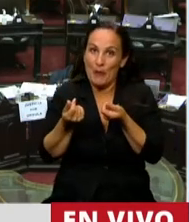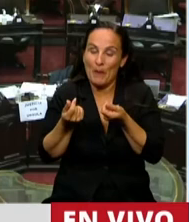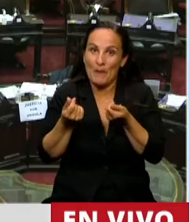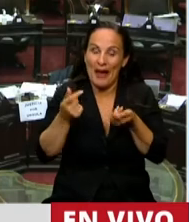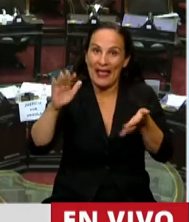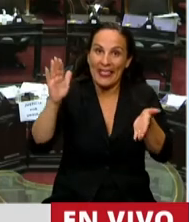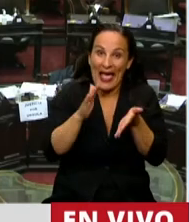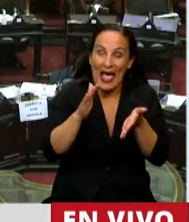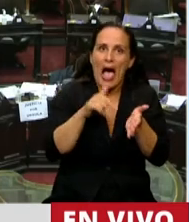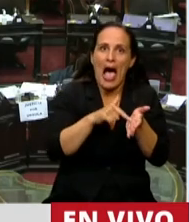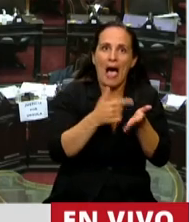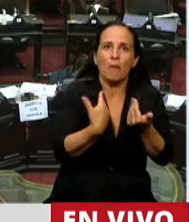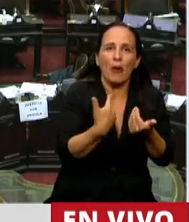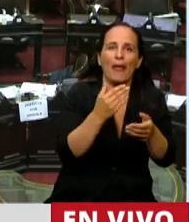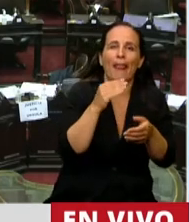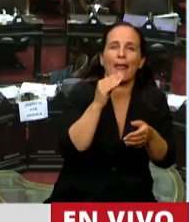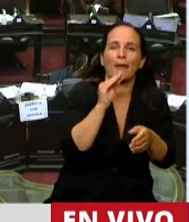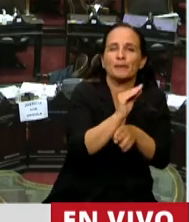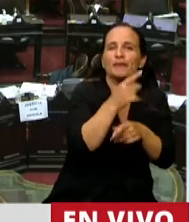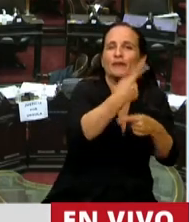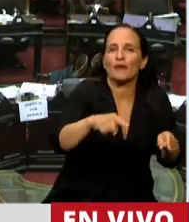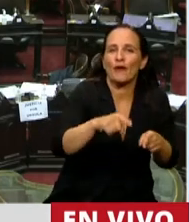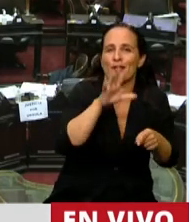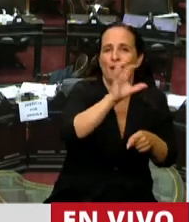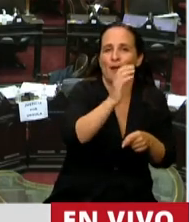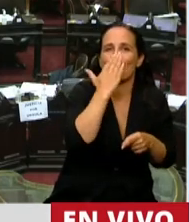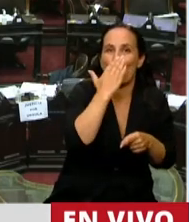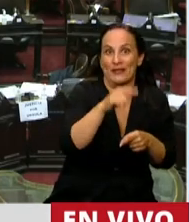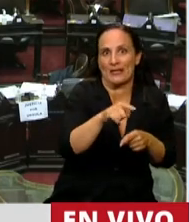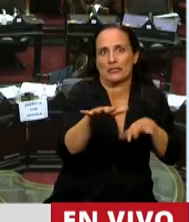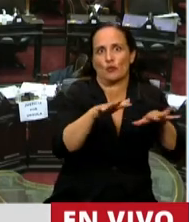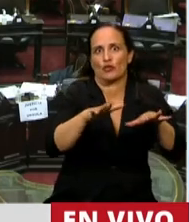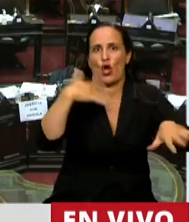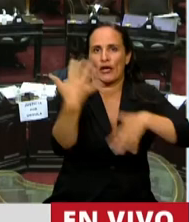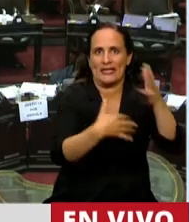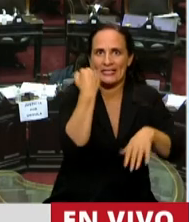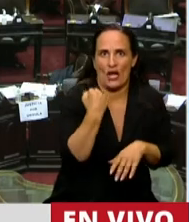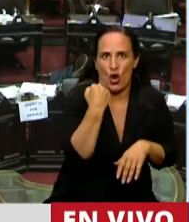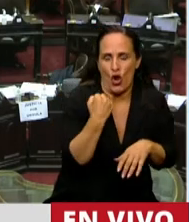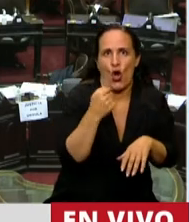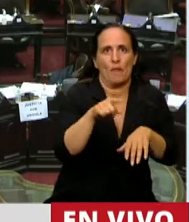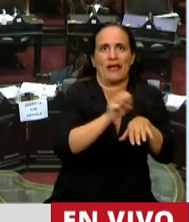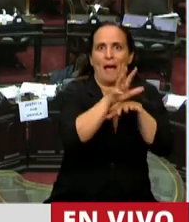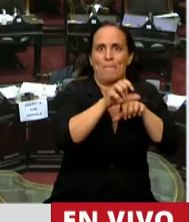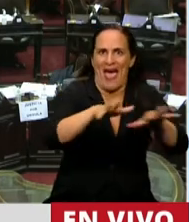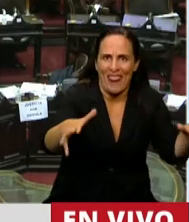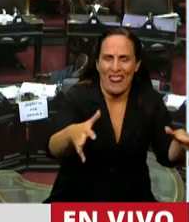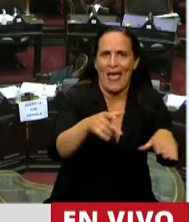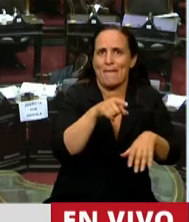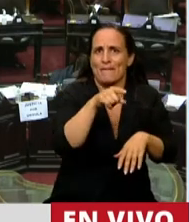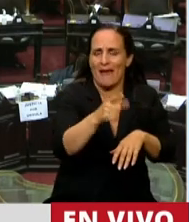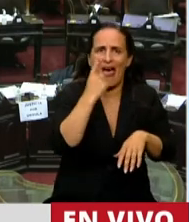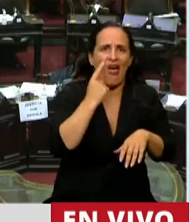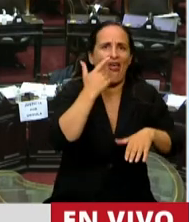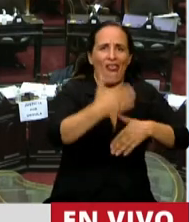para poder seguir gestionando los servicios de nuestra provincia en el marco de una crisis económica y en el marco de una pandemia donde día a día tenemos que